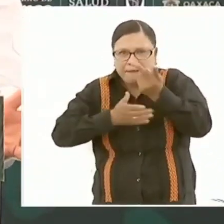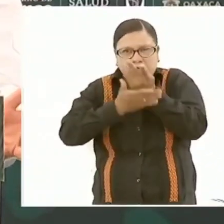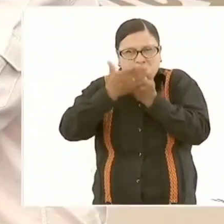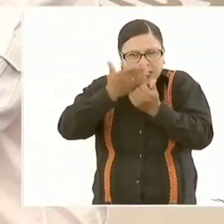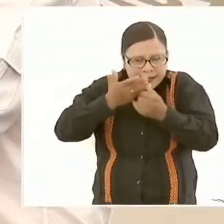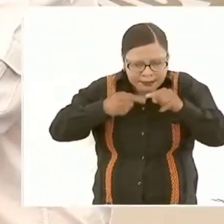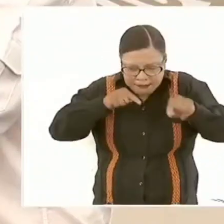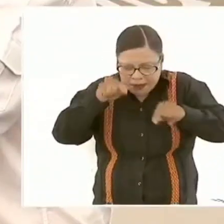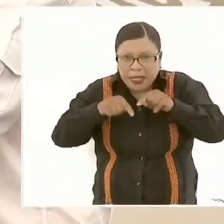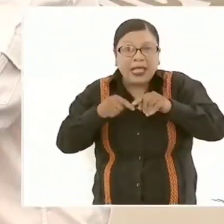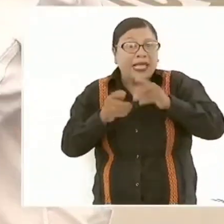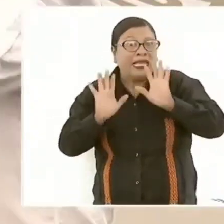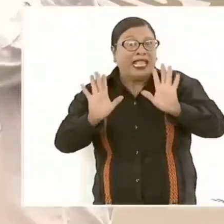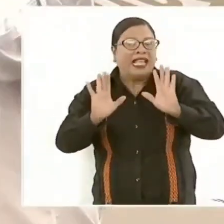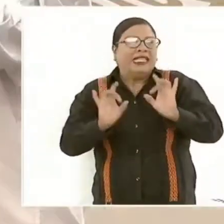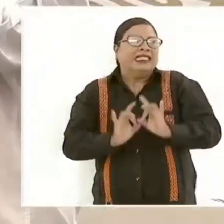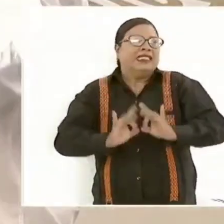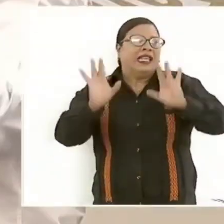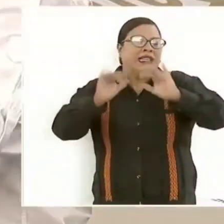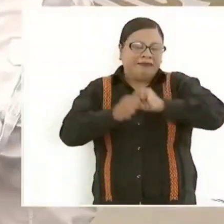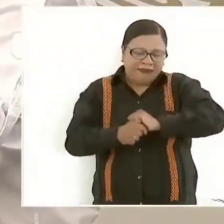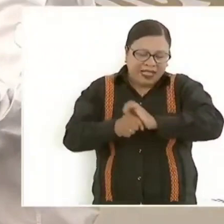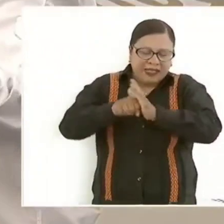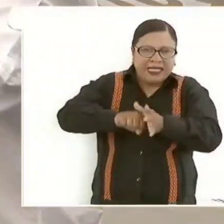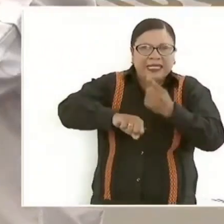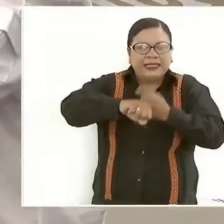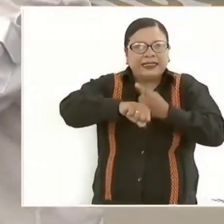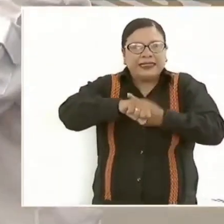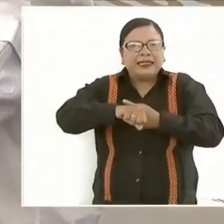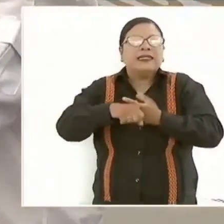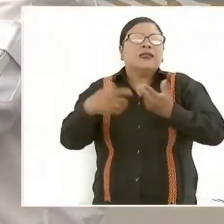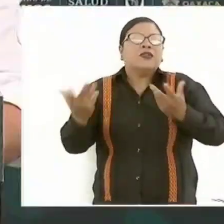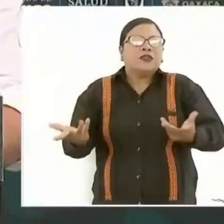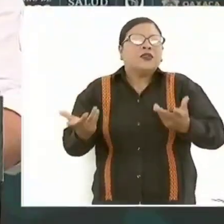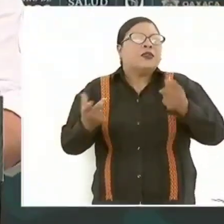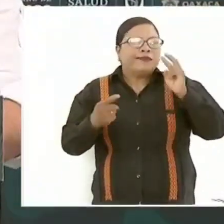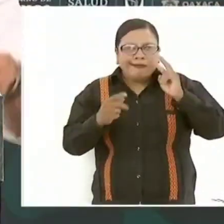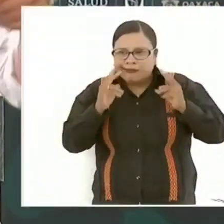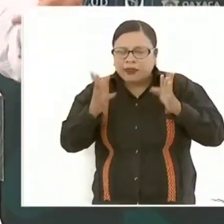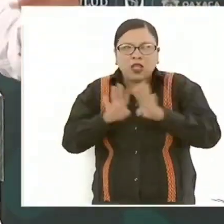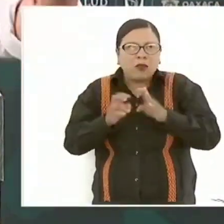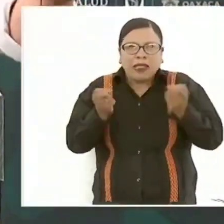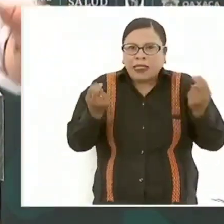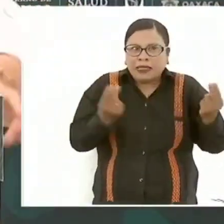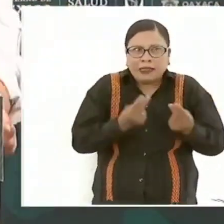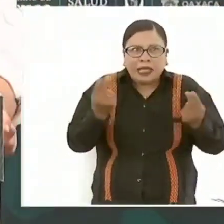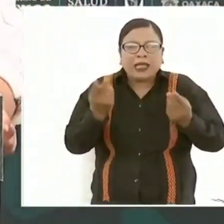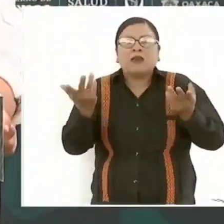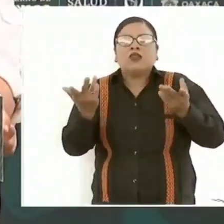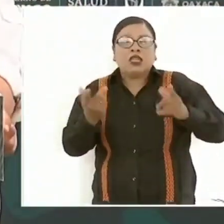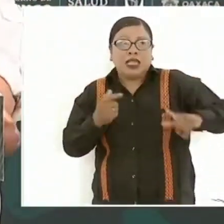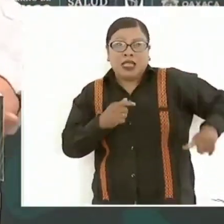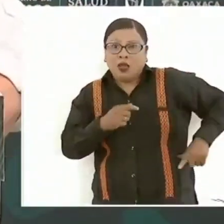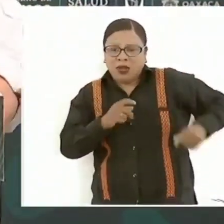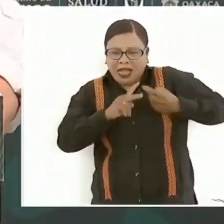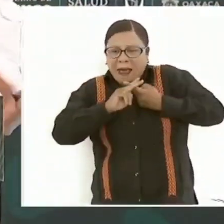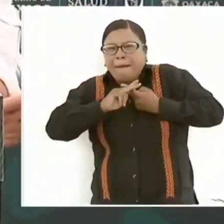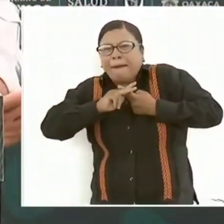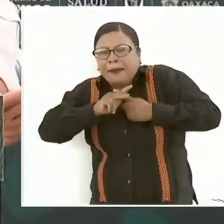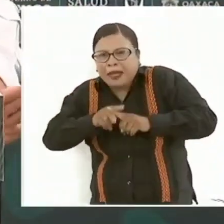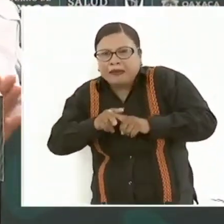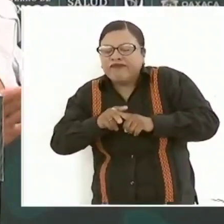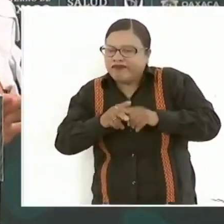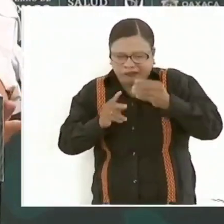la pandemia. Vino la pandemia y así como estaban las cosas, con las necesidades apremiantes de un gobierno que estaba arrancando,